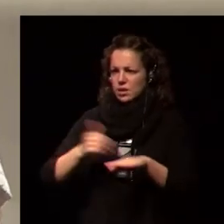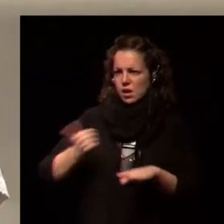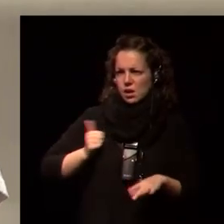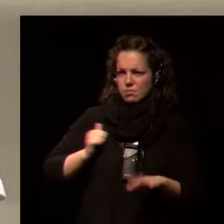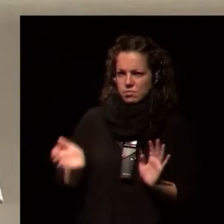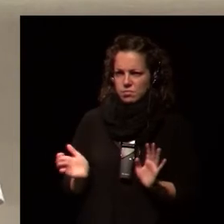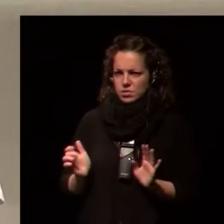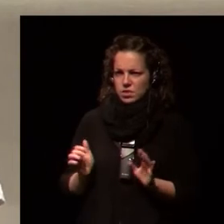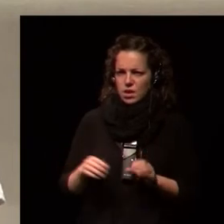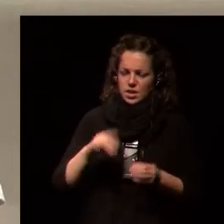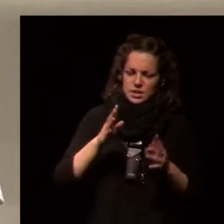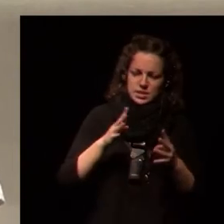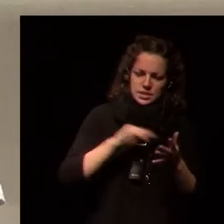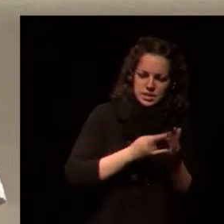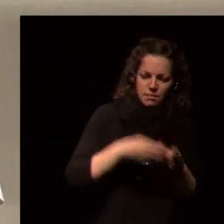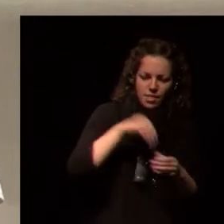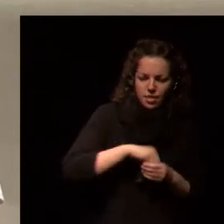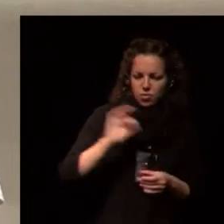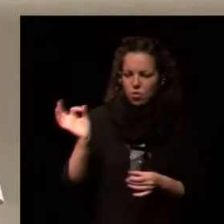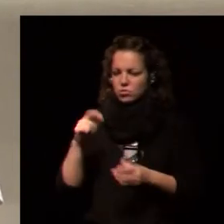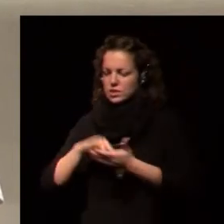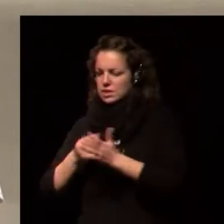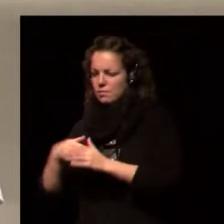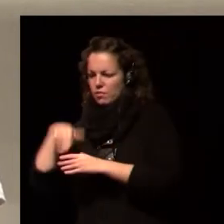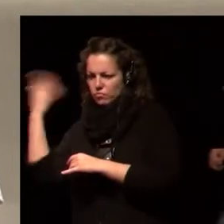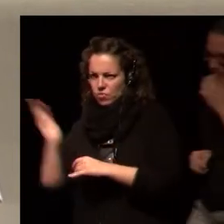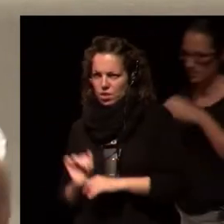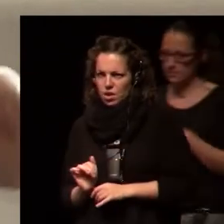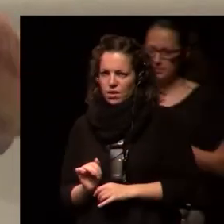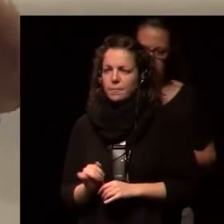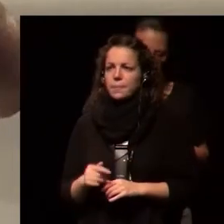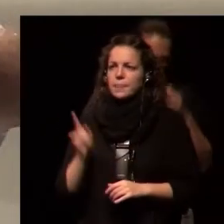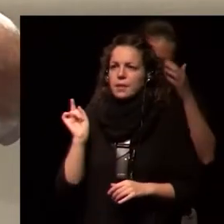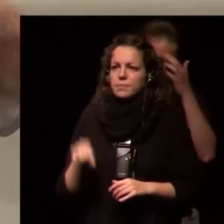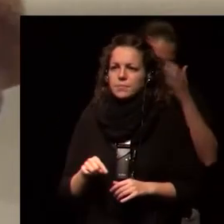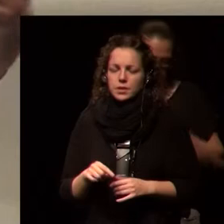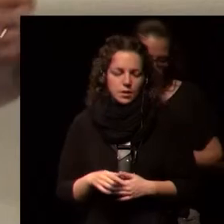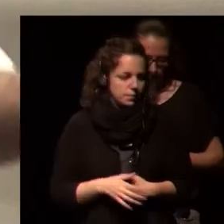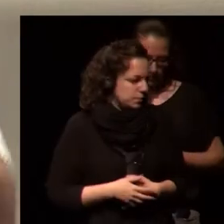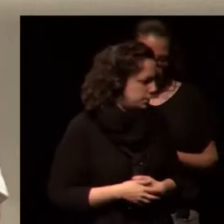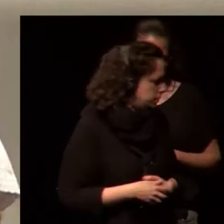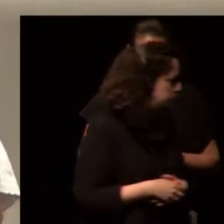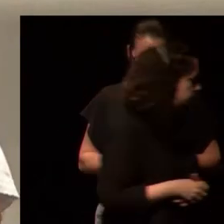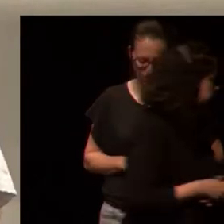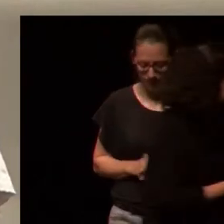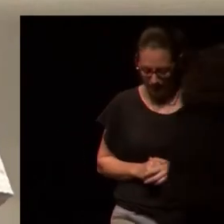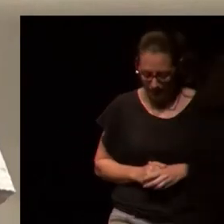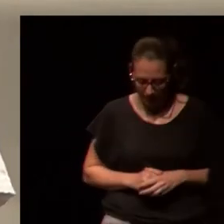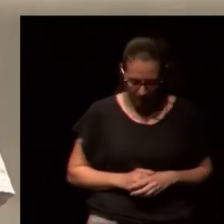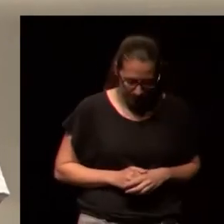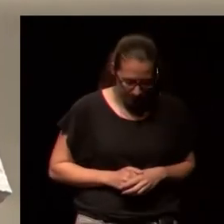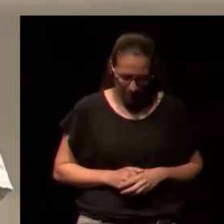tanto dentro como fuera del sistema. Cada vez más estudiosos en estos campos avisan acerca